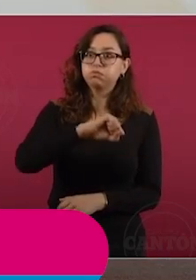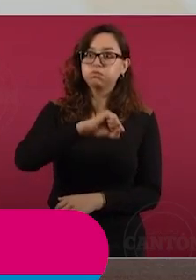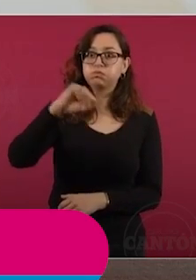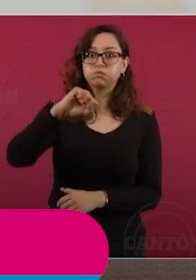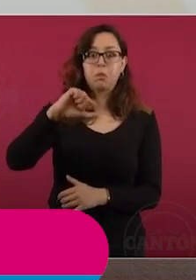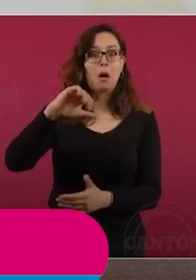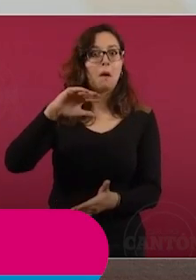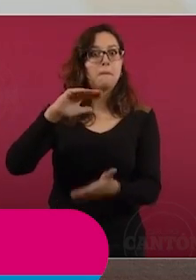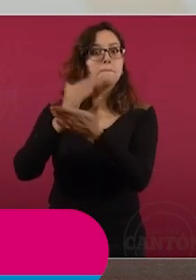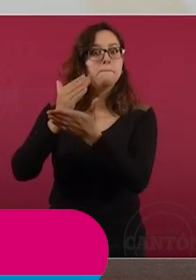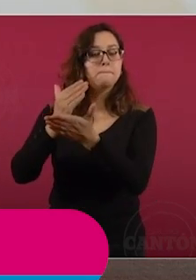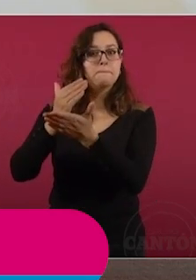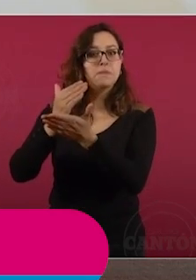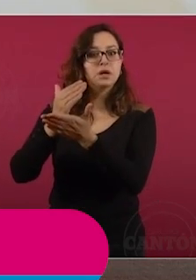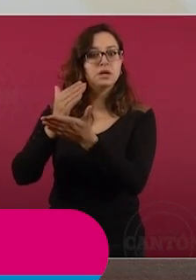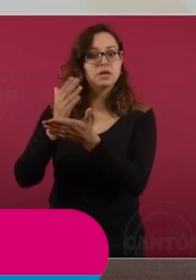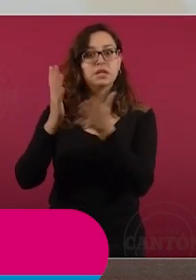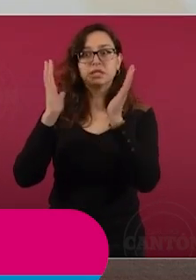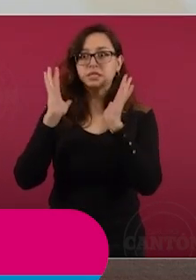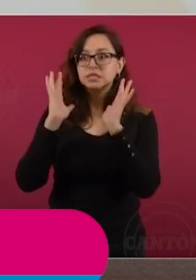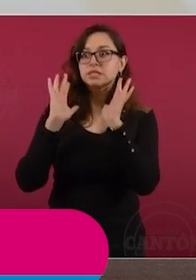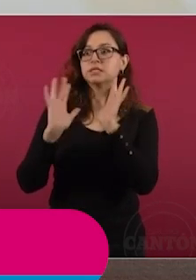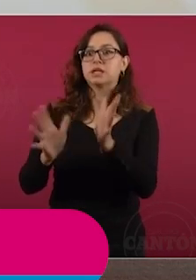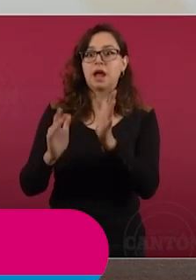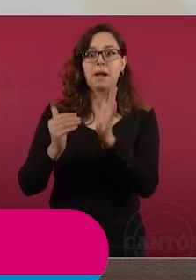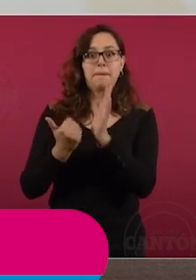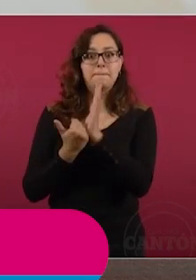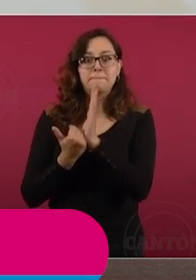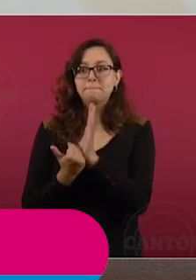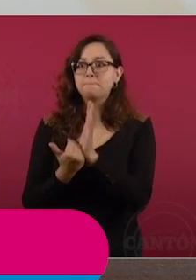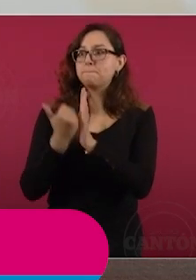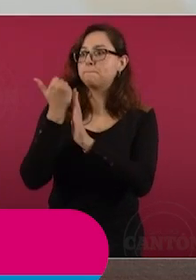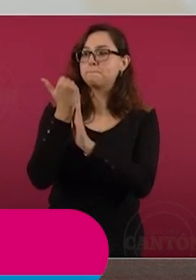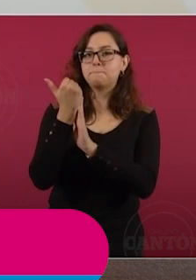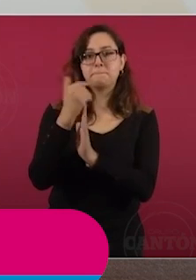ese es muy buena